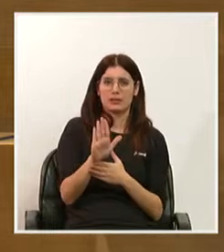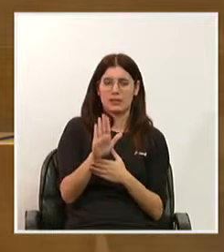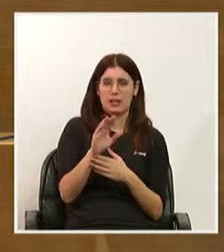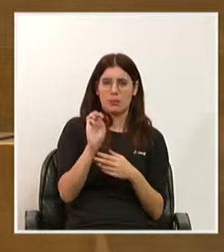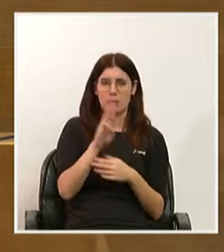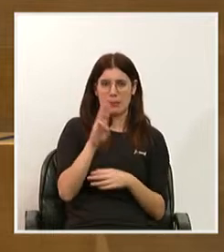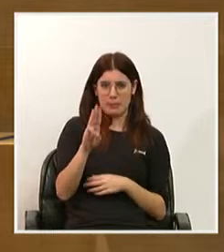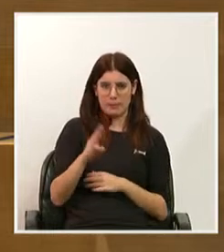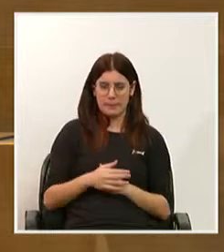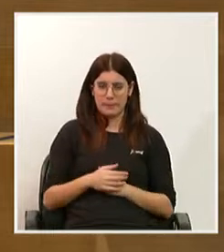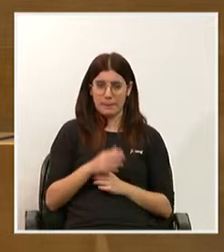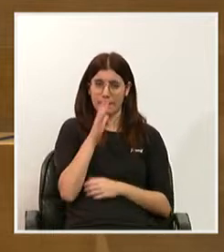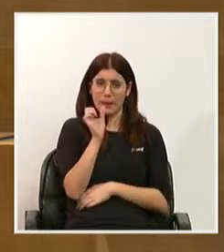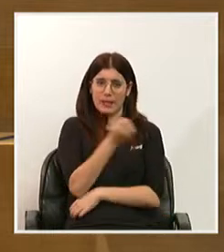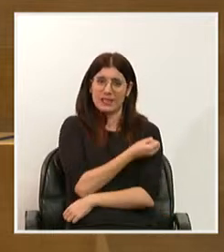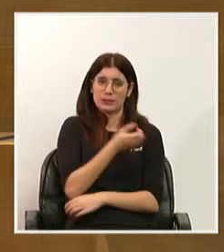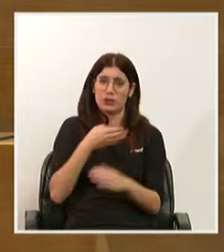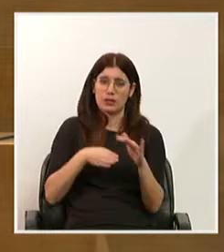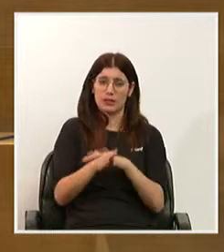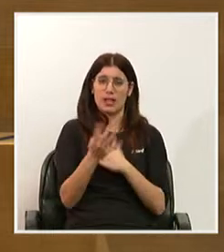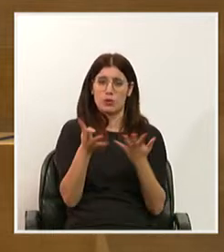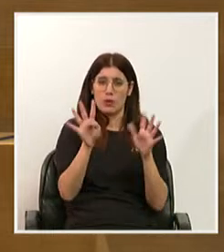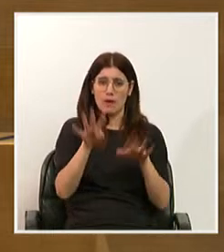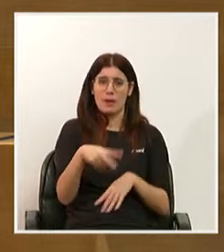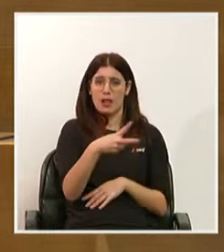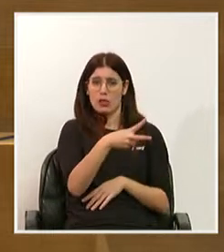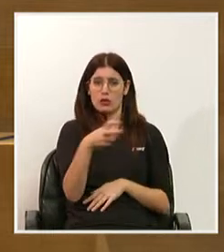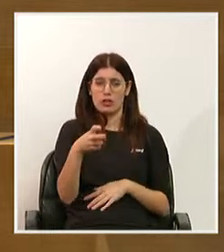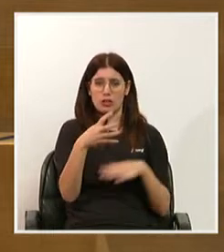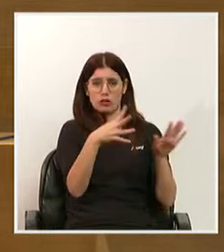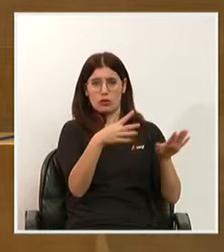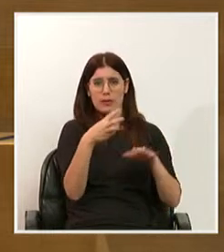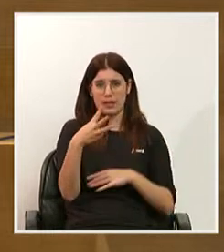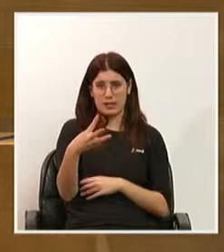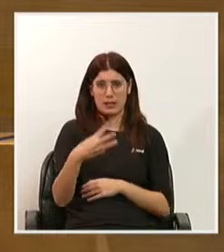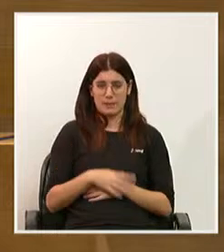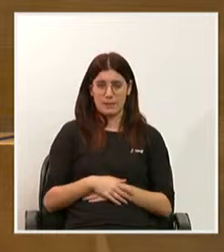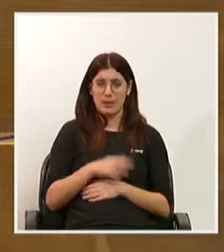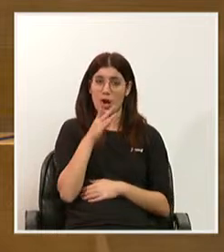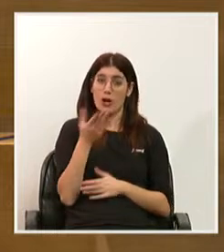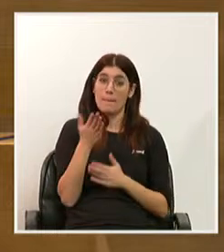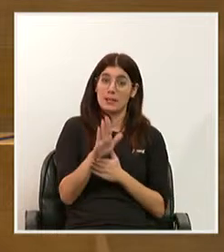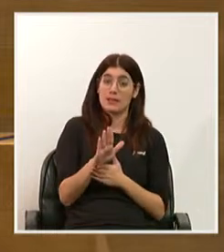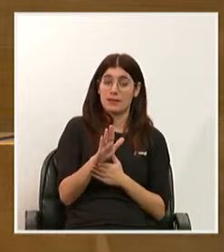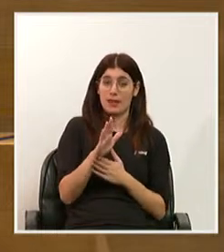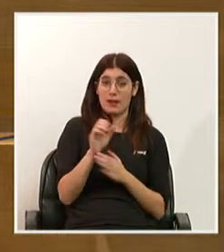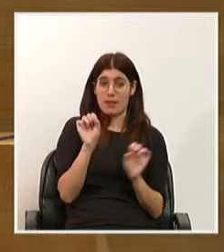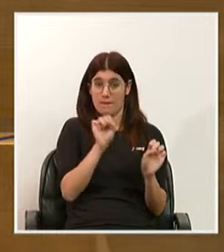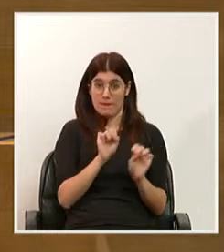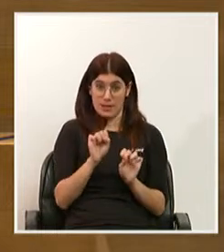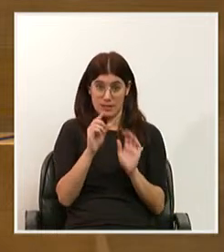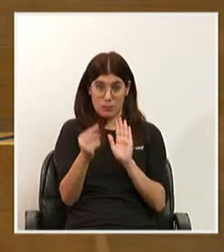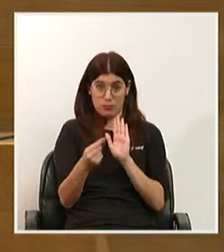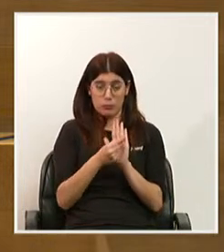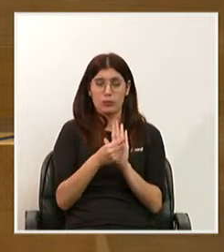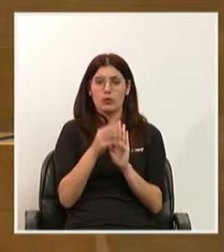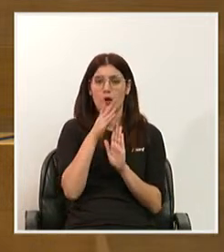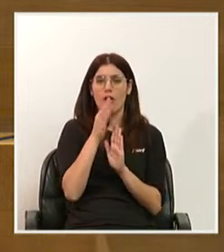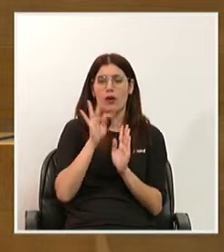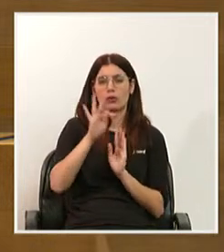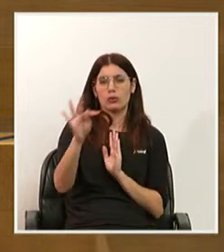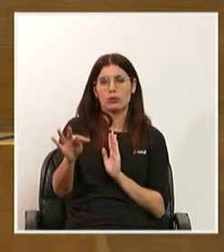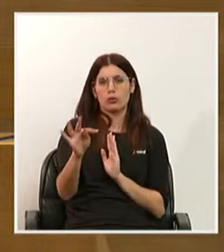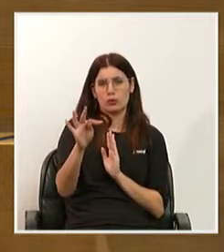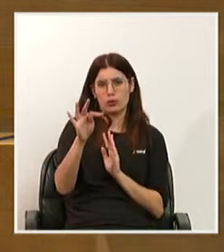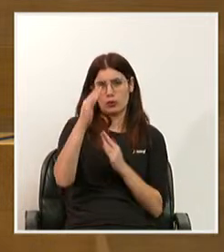popular registro de entrada 9293 para la presentación y defensa tiene la palabra ilustre diputado